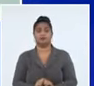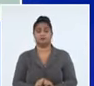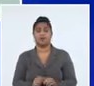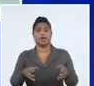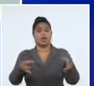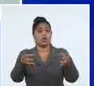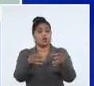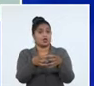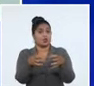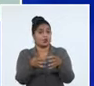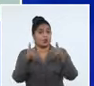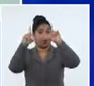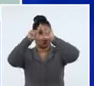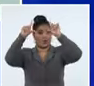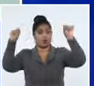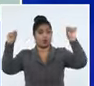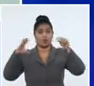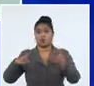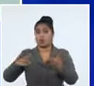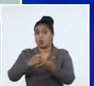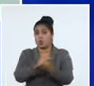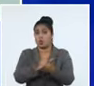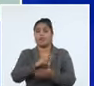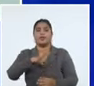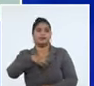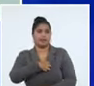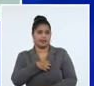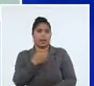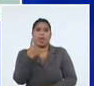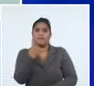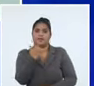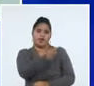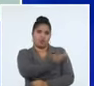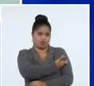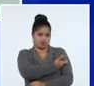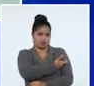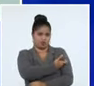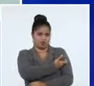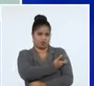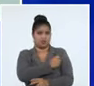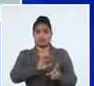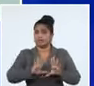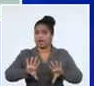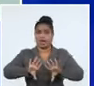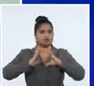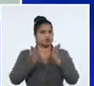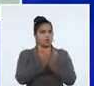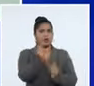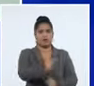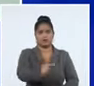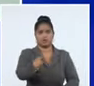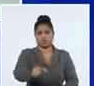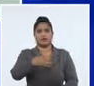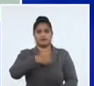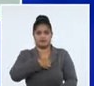de Cuba tiene administrada ya su primera dosis, que era un objetivo